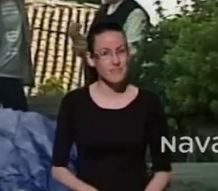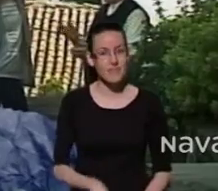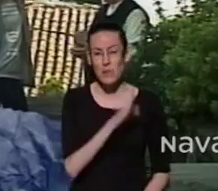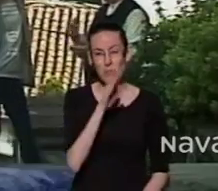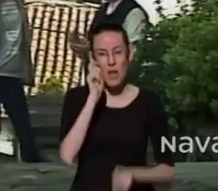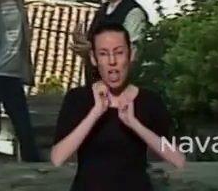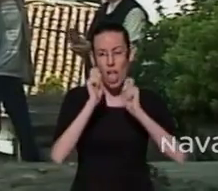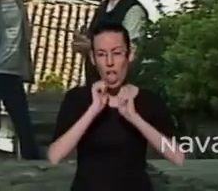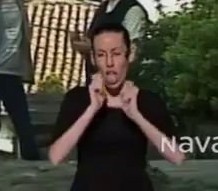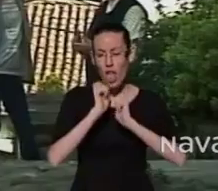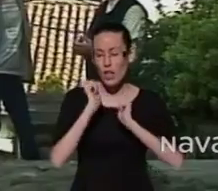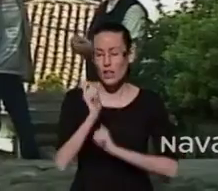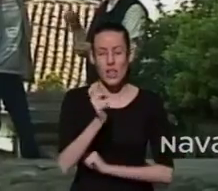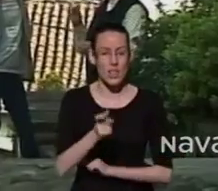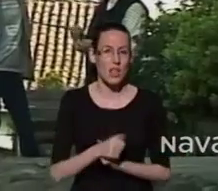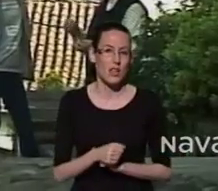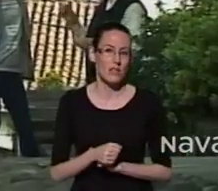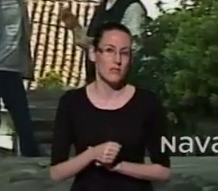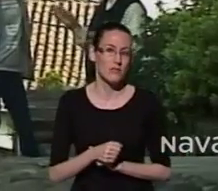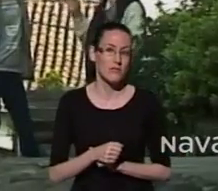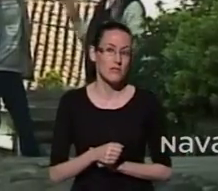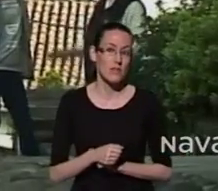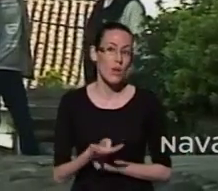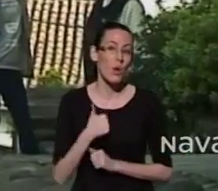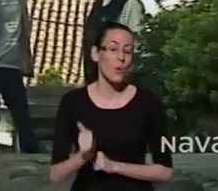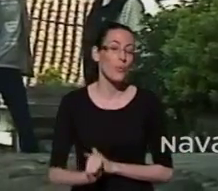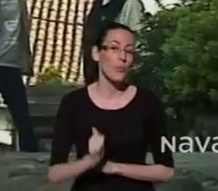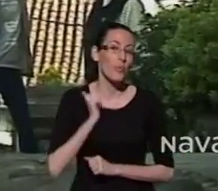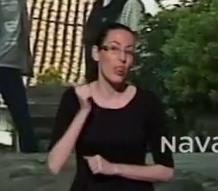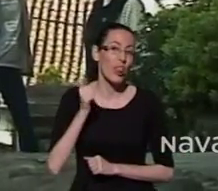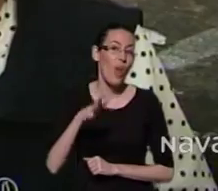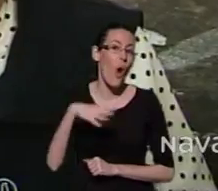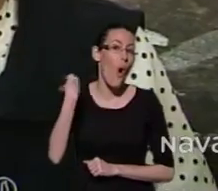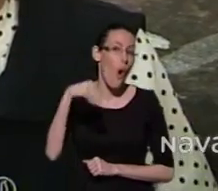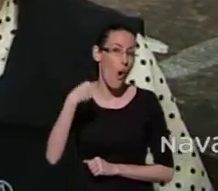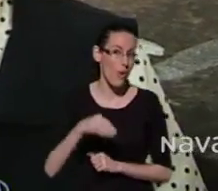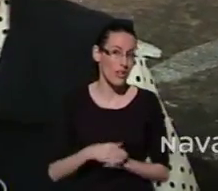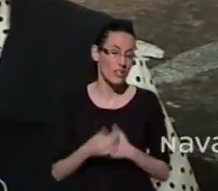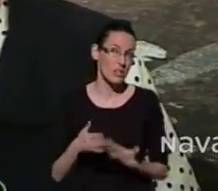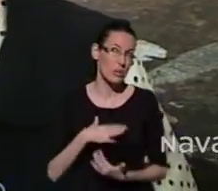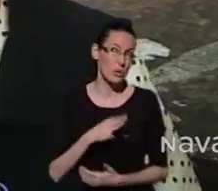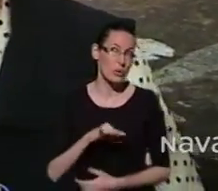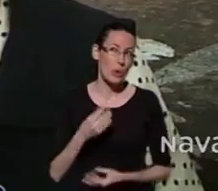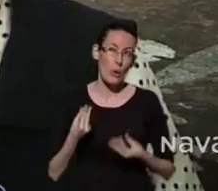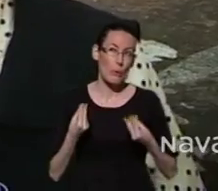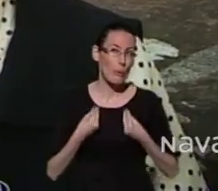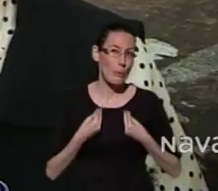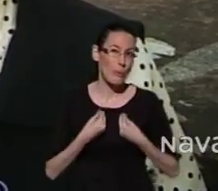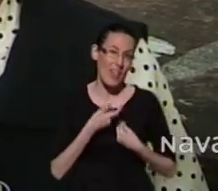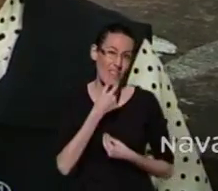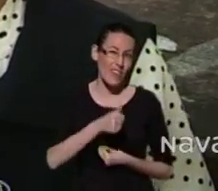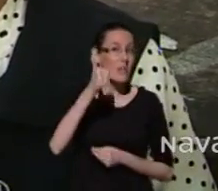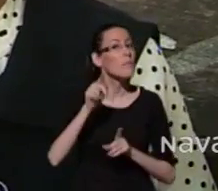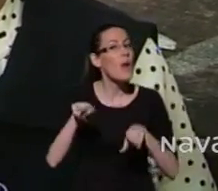Como éramos las más jóvenes de los hermanos, a lo mejor me libré un poco más fácil. pero mis hermanos trabajaron duro.